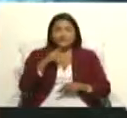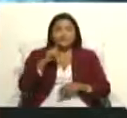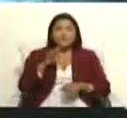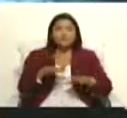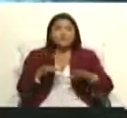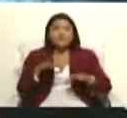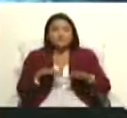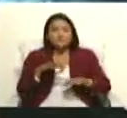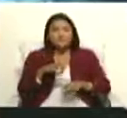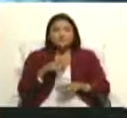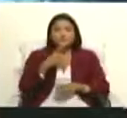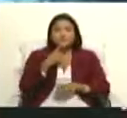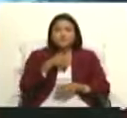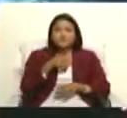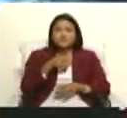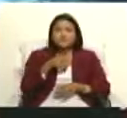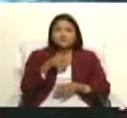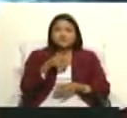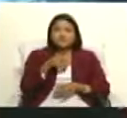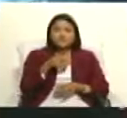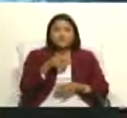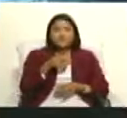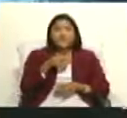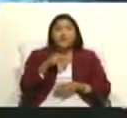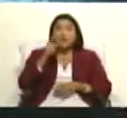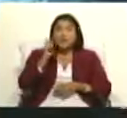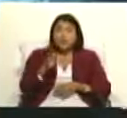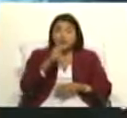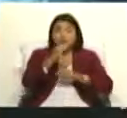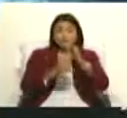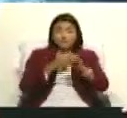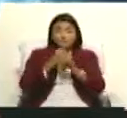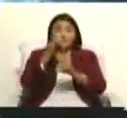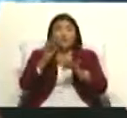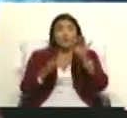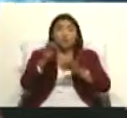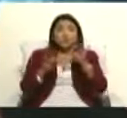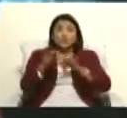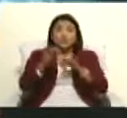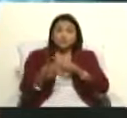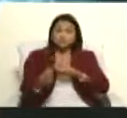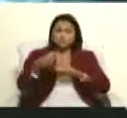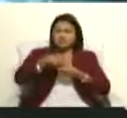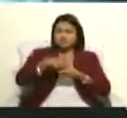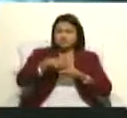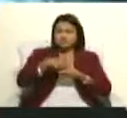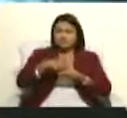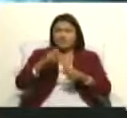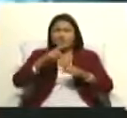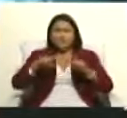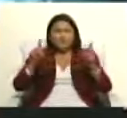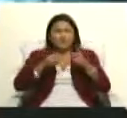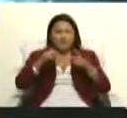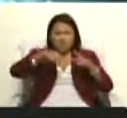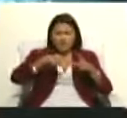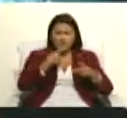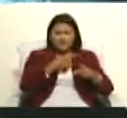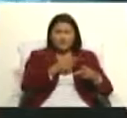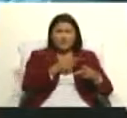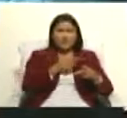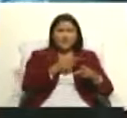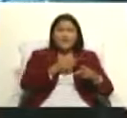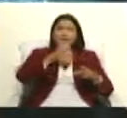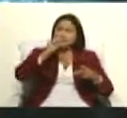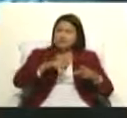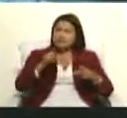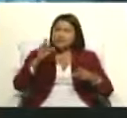ayer decían que la Corte Internacional de Justicia no Tena nada pero hoy sospechosamente dicen que hay que ir